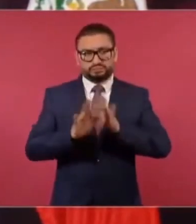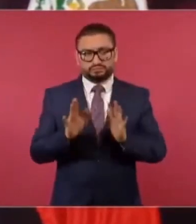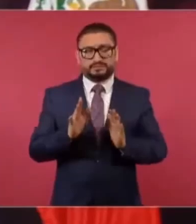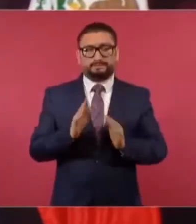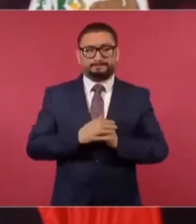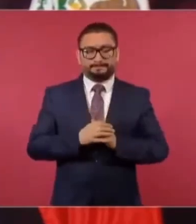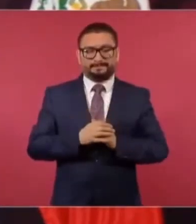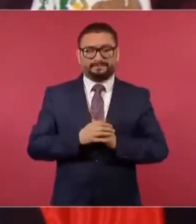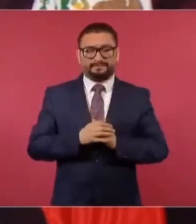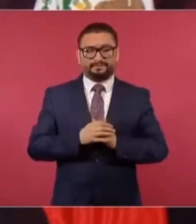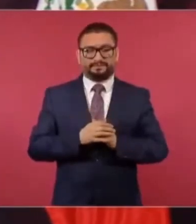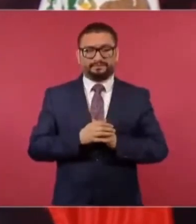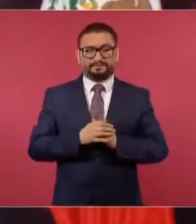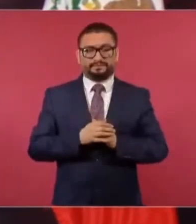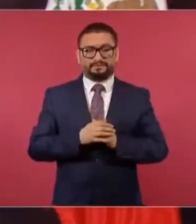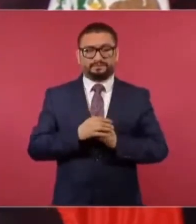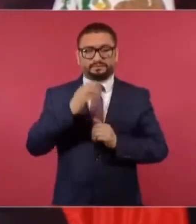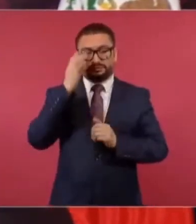Y en